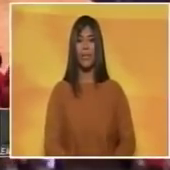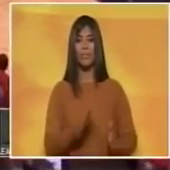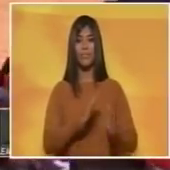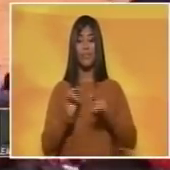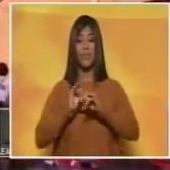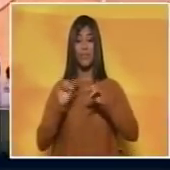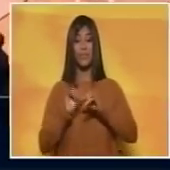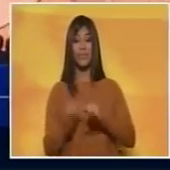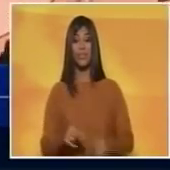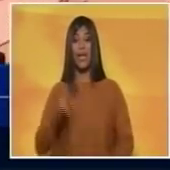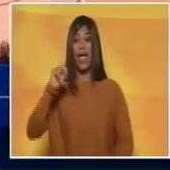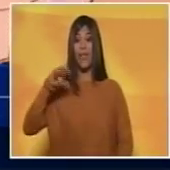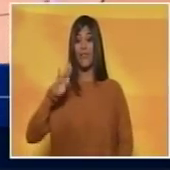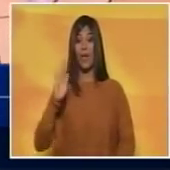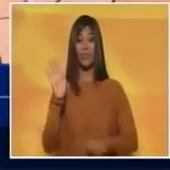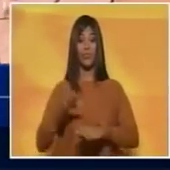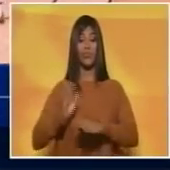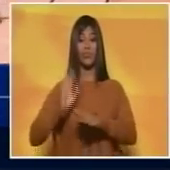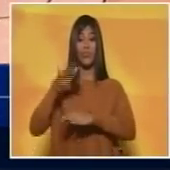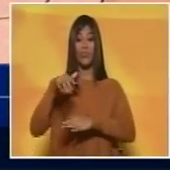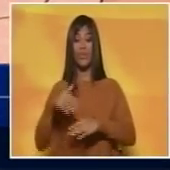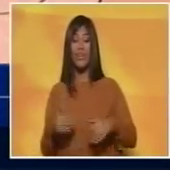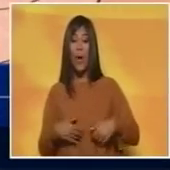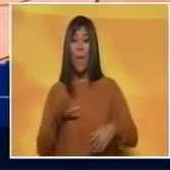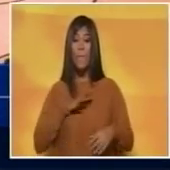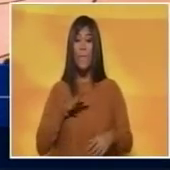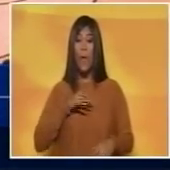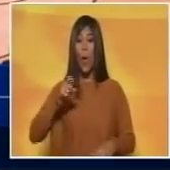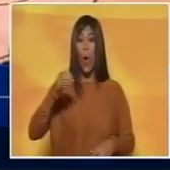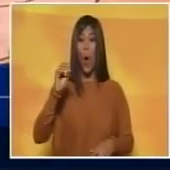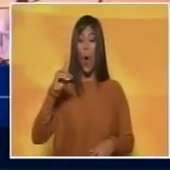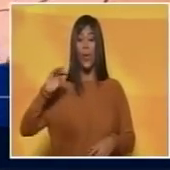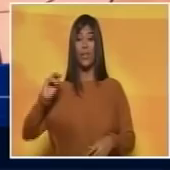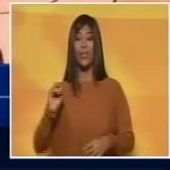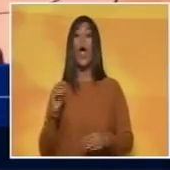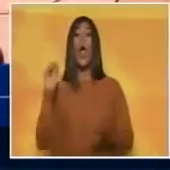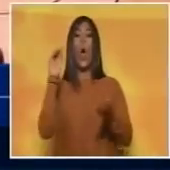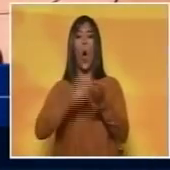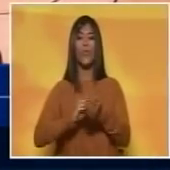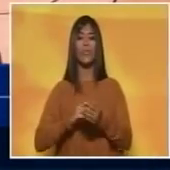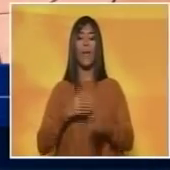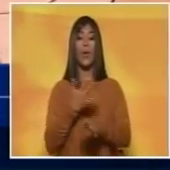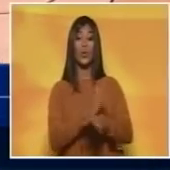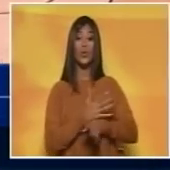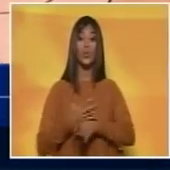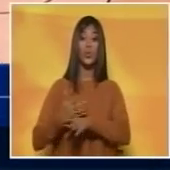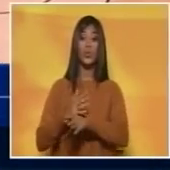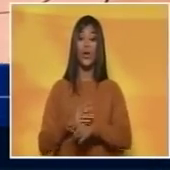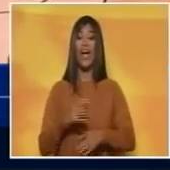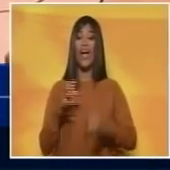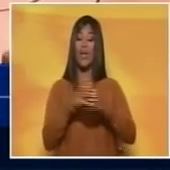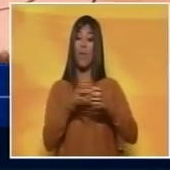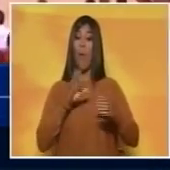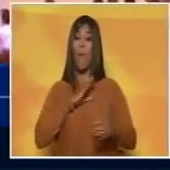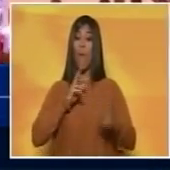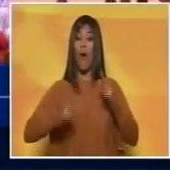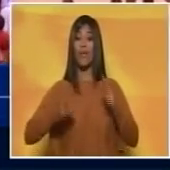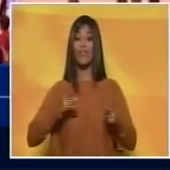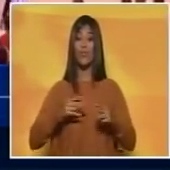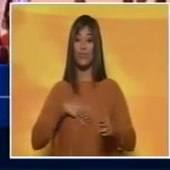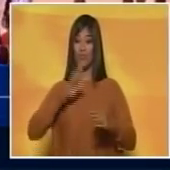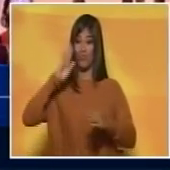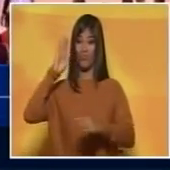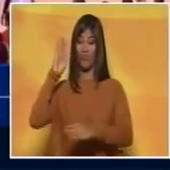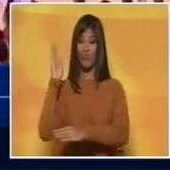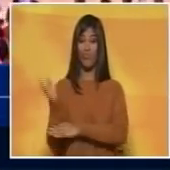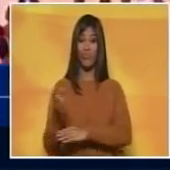Y cerramos con la NBA porque los guerreros de Golden State vivirán una noche más. El equipo californiano derrotó a domicilio a los Raptors